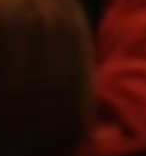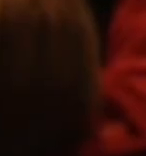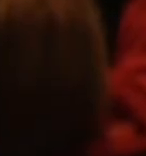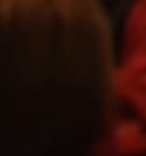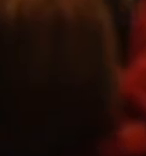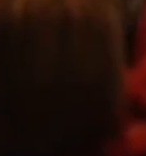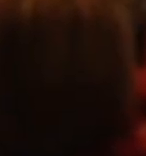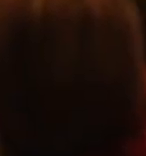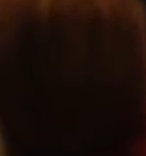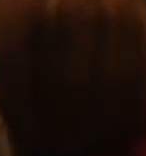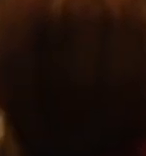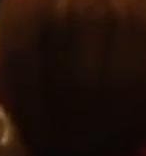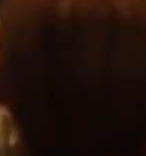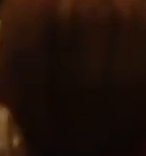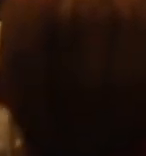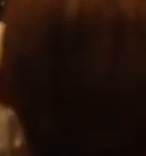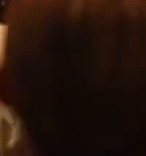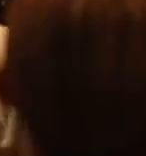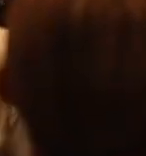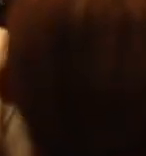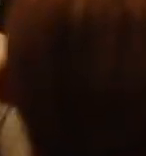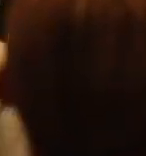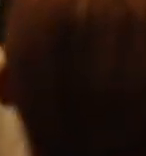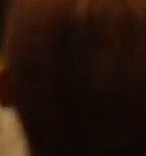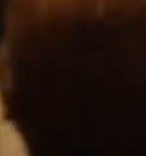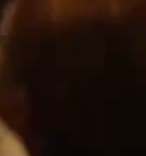¡Viva! Yo sí sé